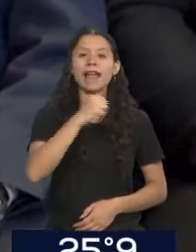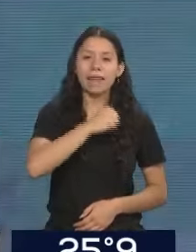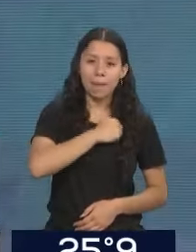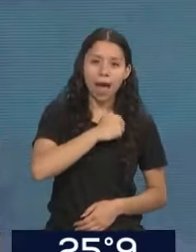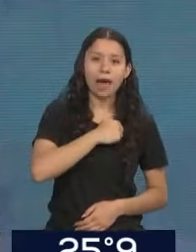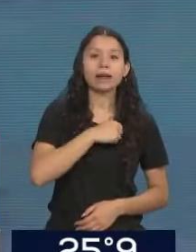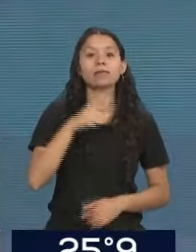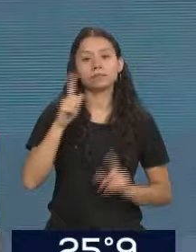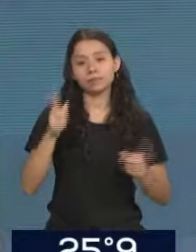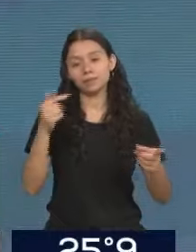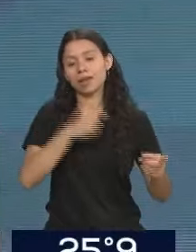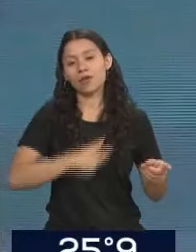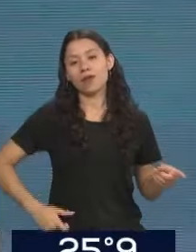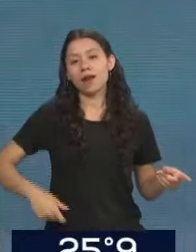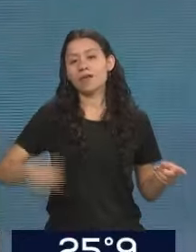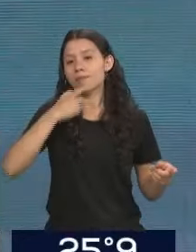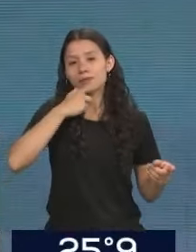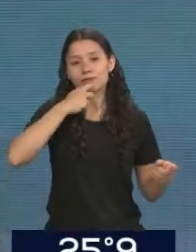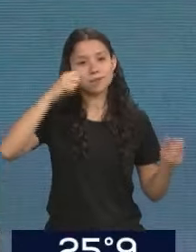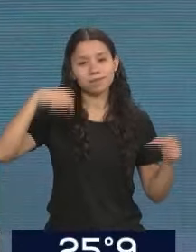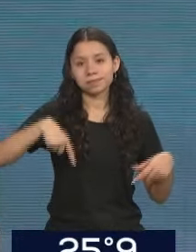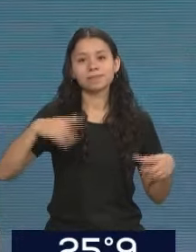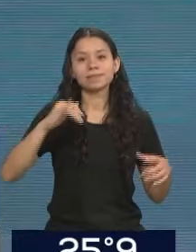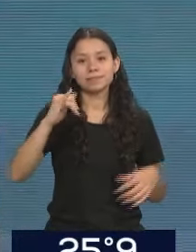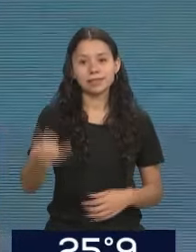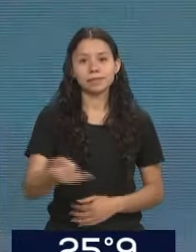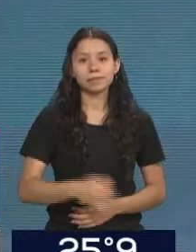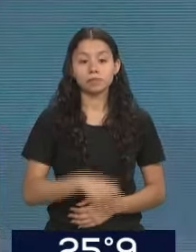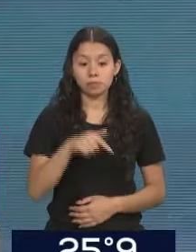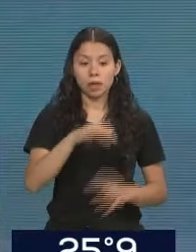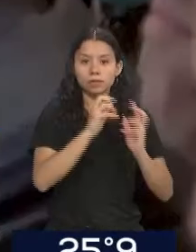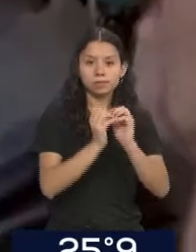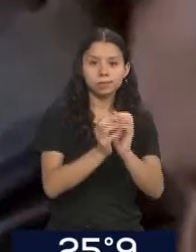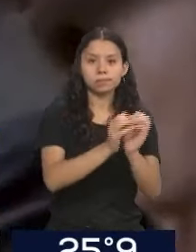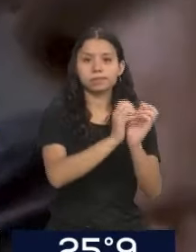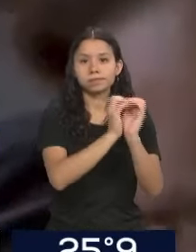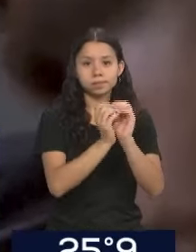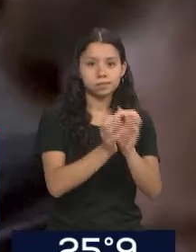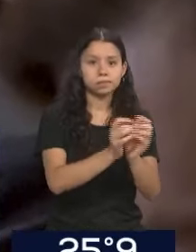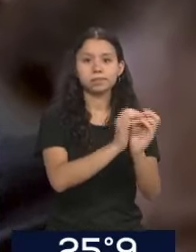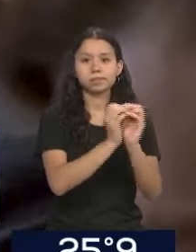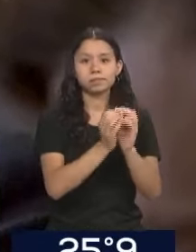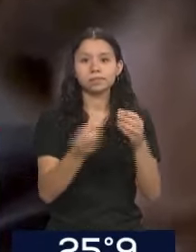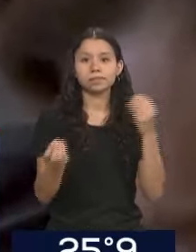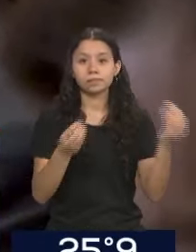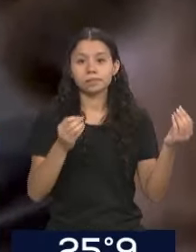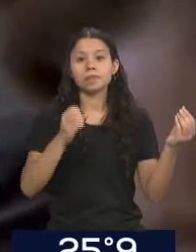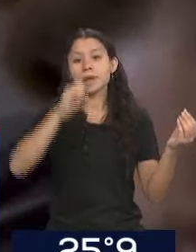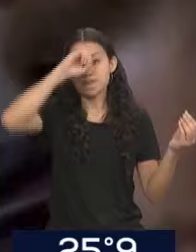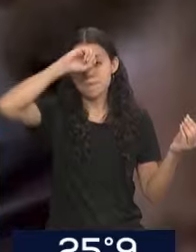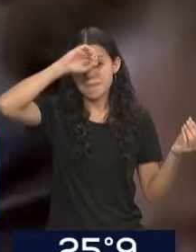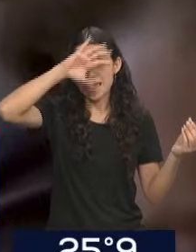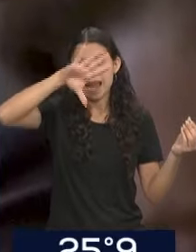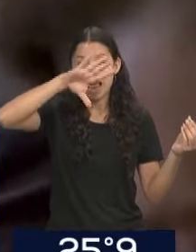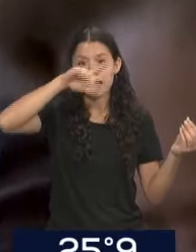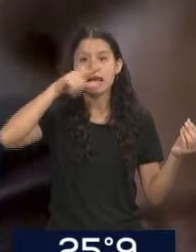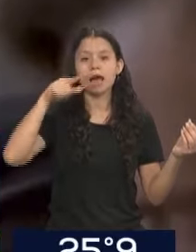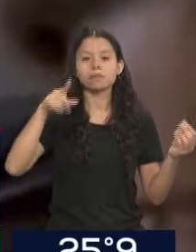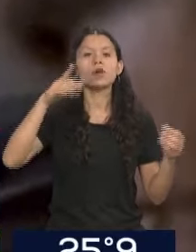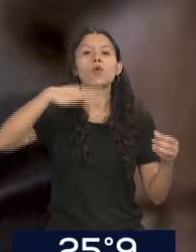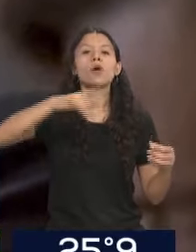gobernador de Mendoza. Todo está girando este debate alrededor de lo que es el Distrito Minero Occidental